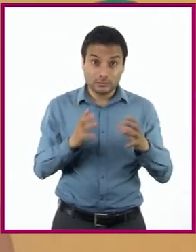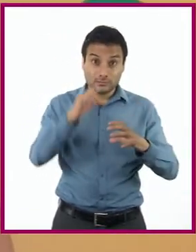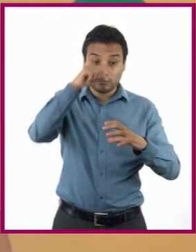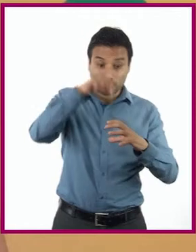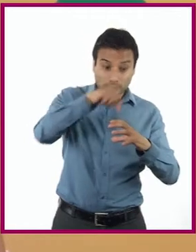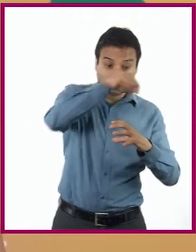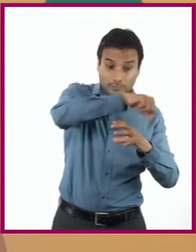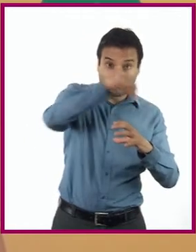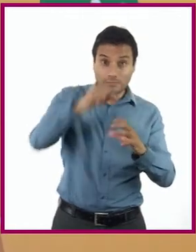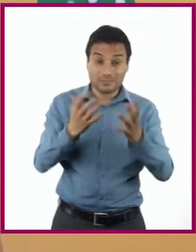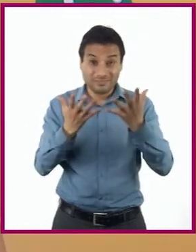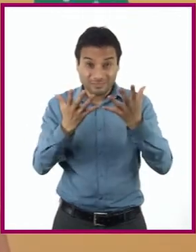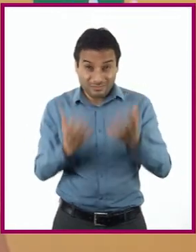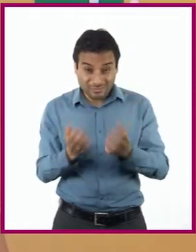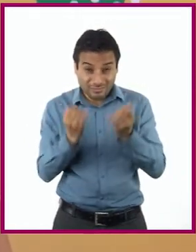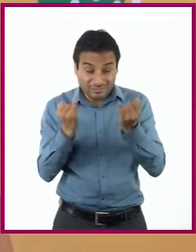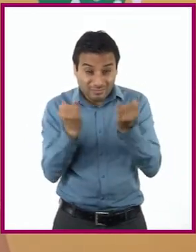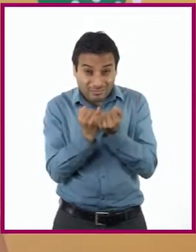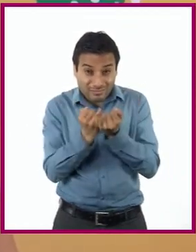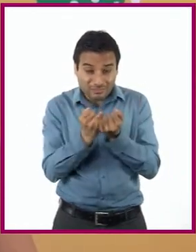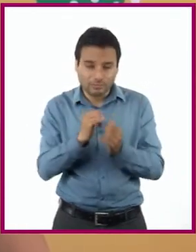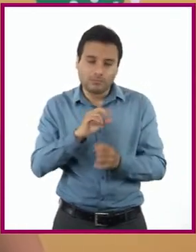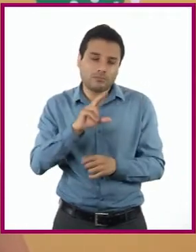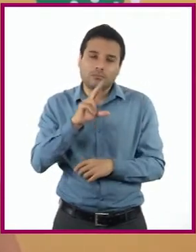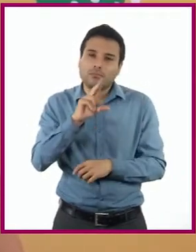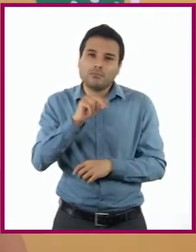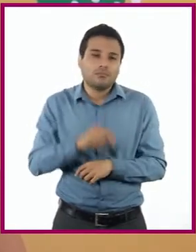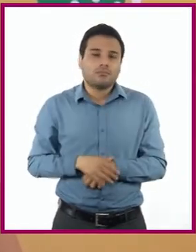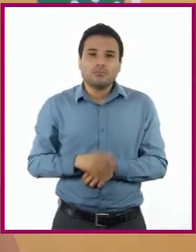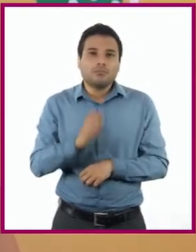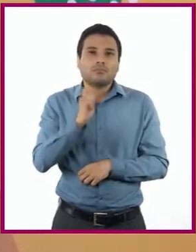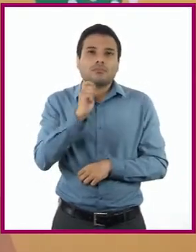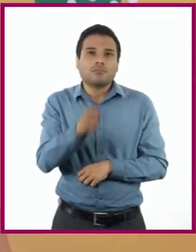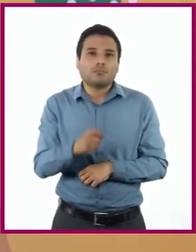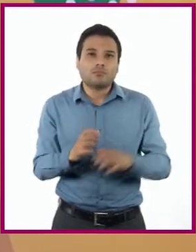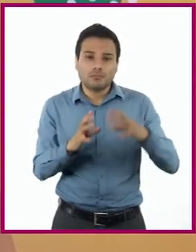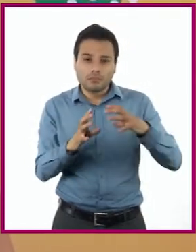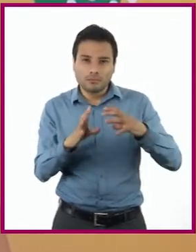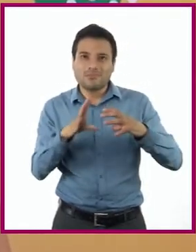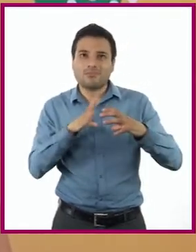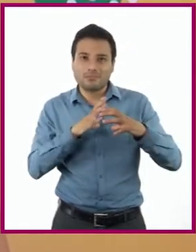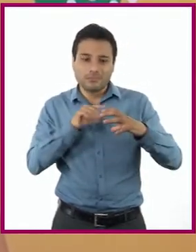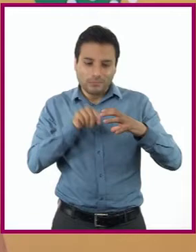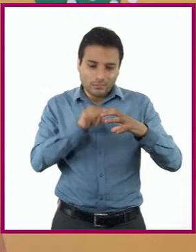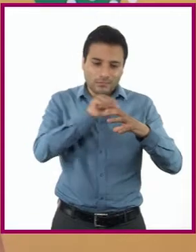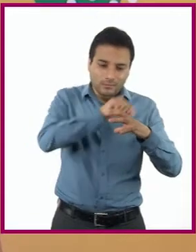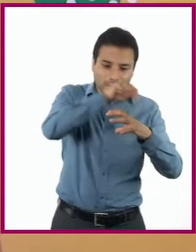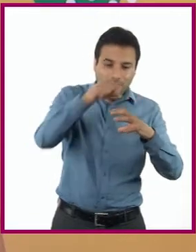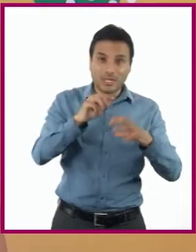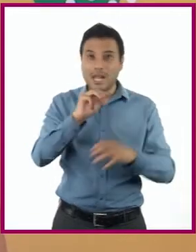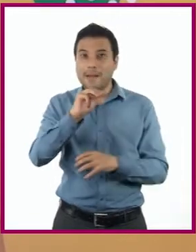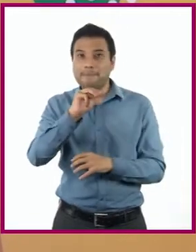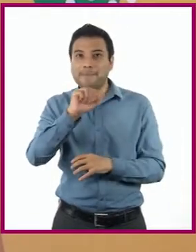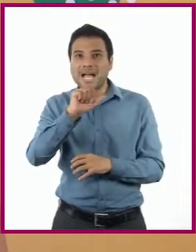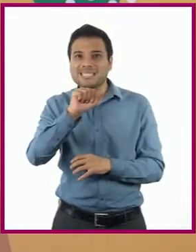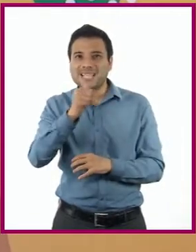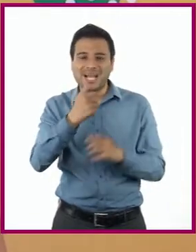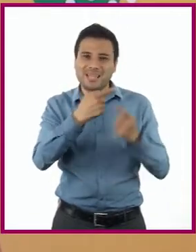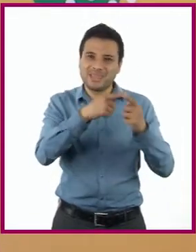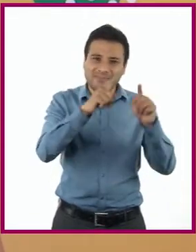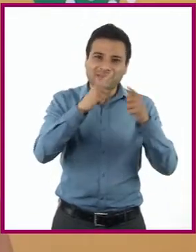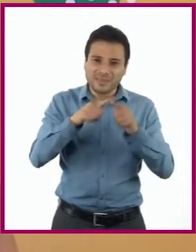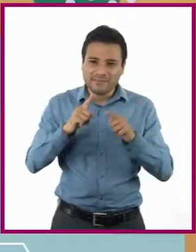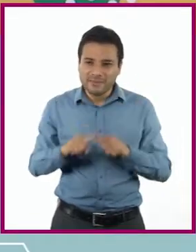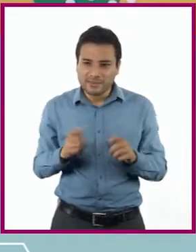esta, lo cual nos habla acerca de que el planeta tiene una distribución desigual de su masa, por lo que se apoya